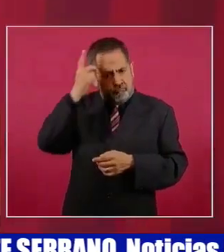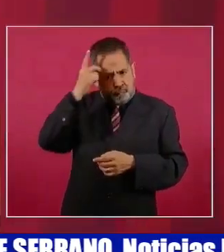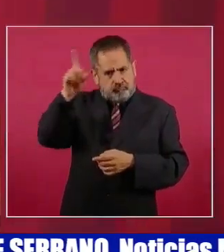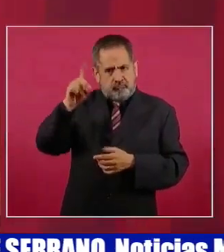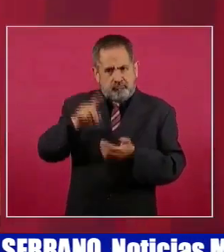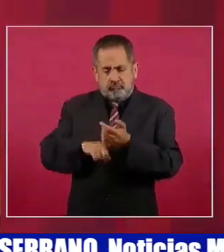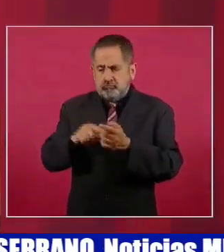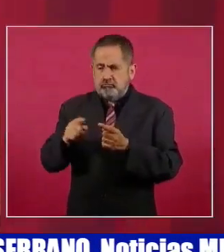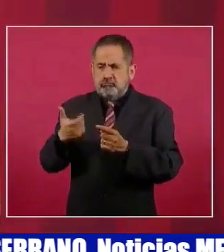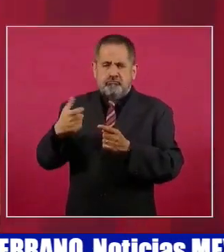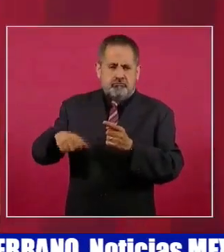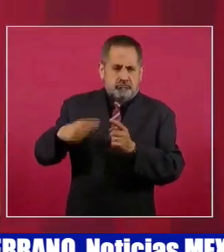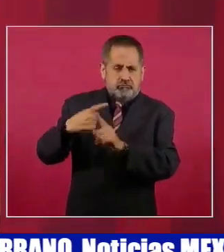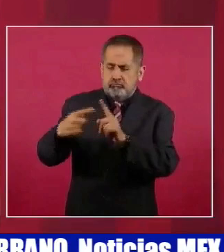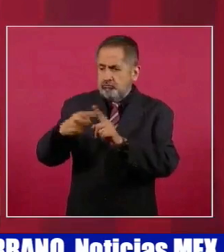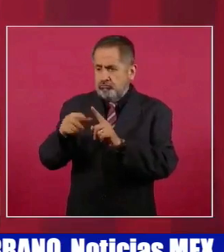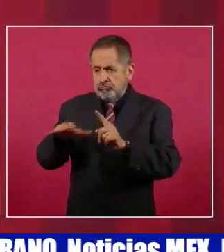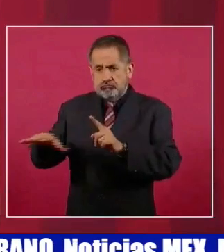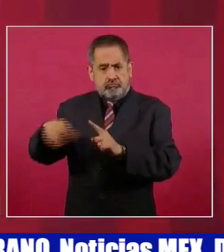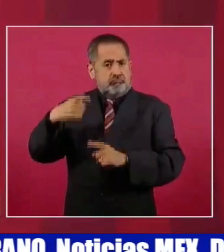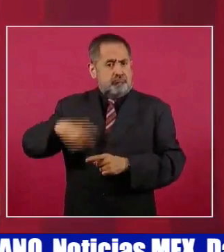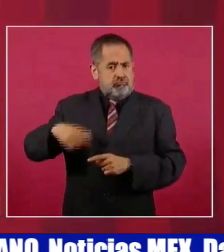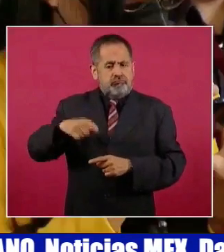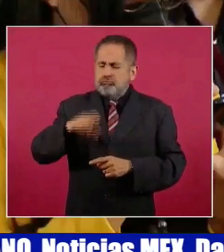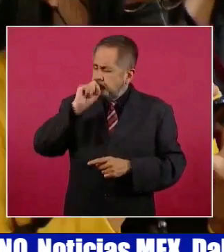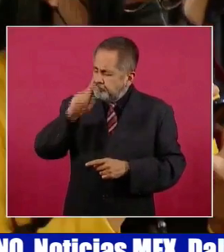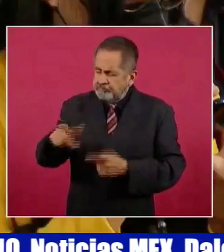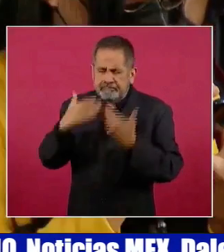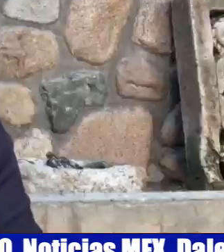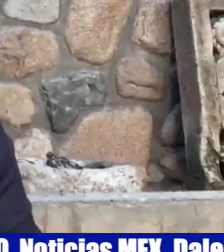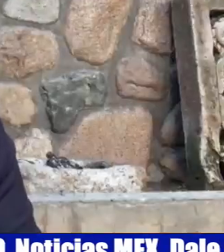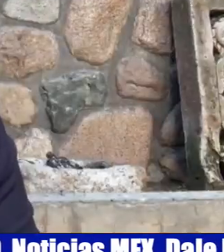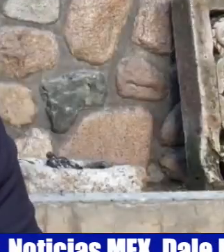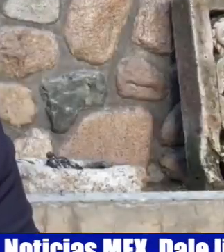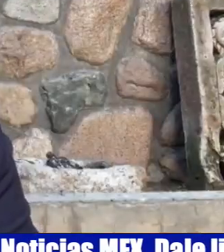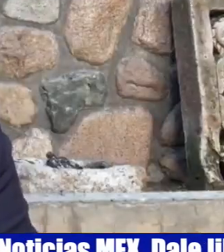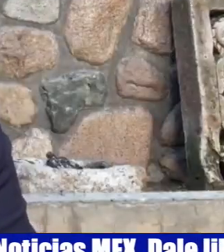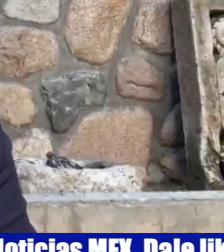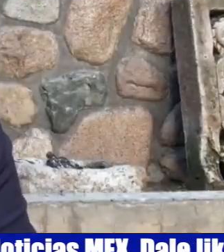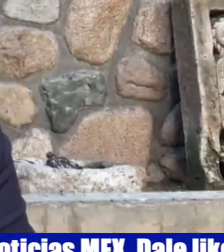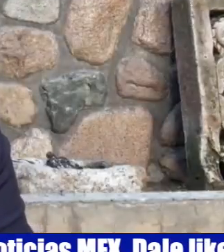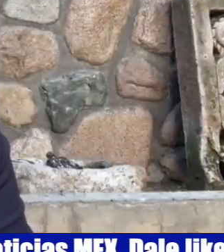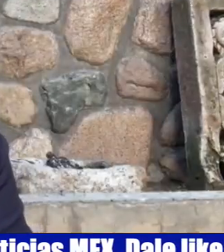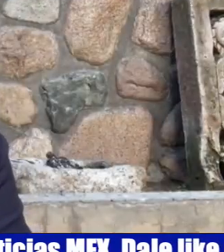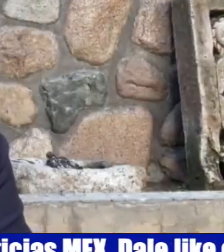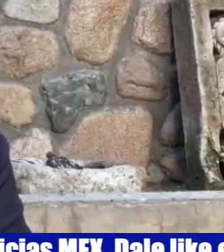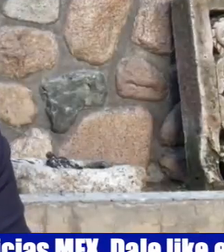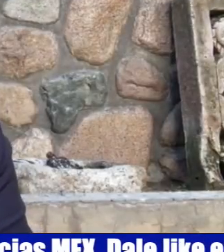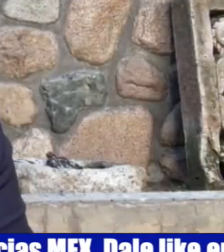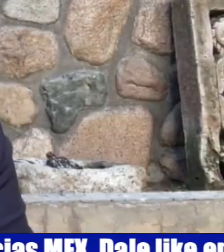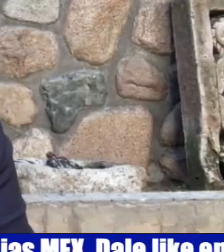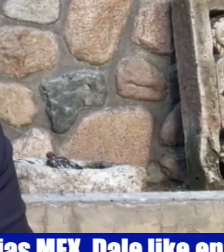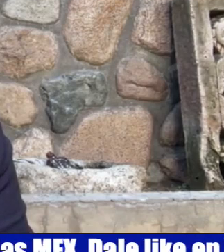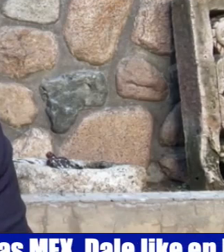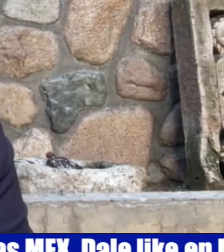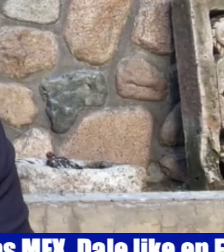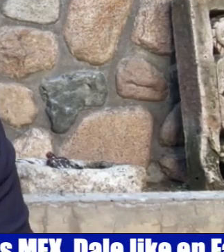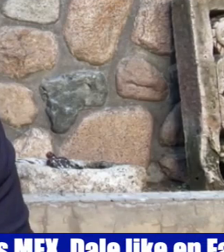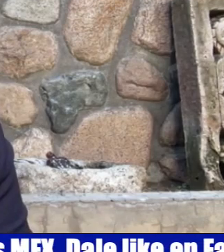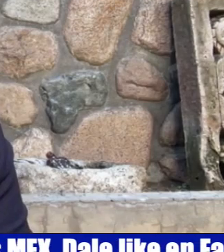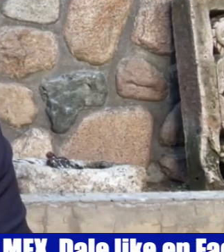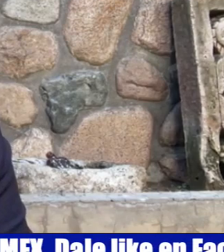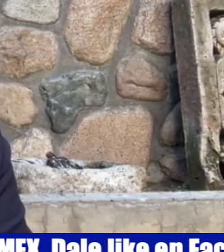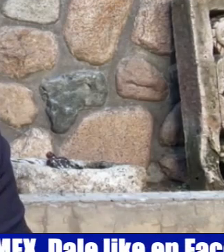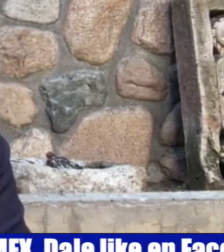por ciento son malas noticias toño porque en estos meses es cuando ha arreciado